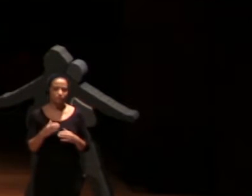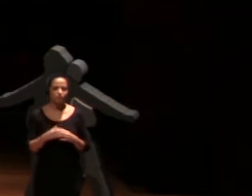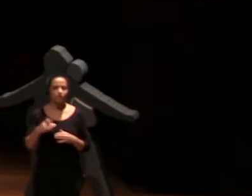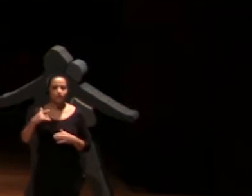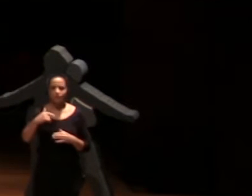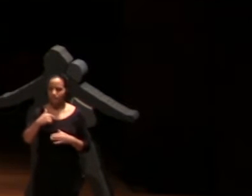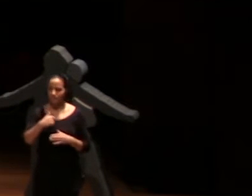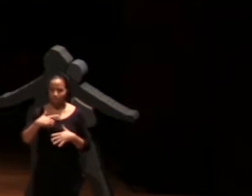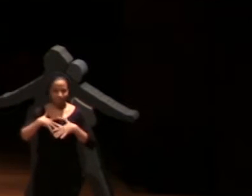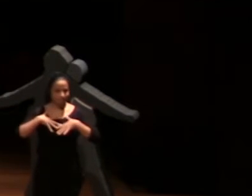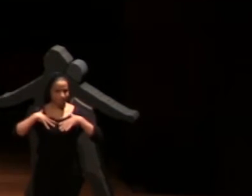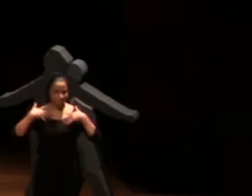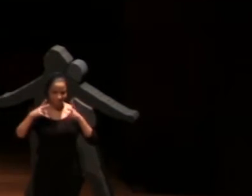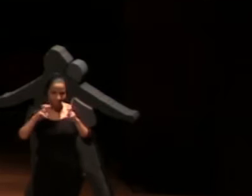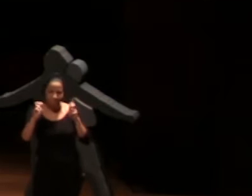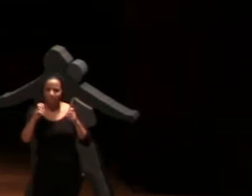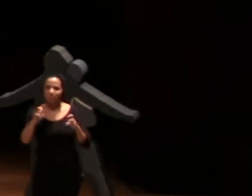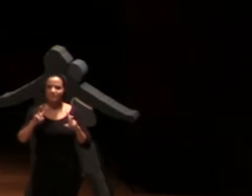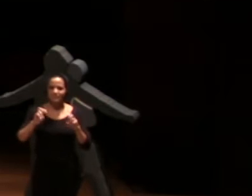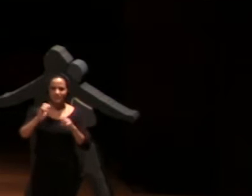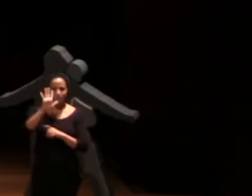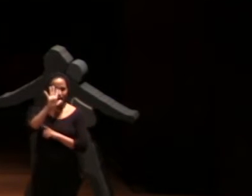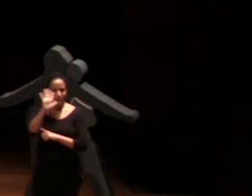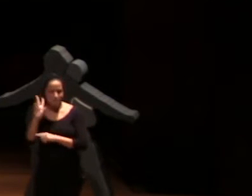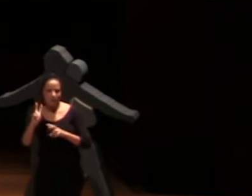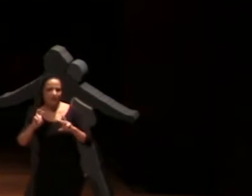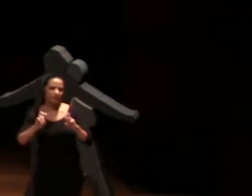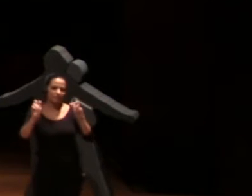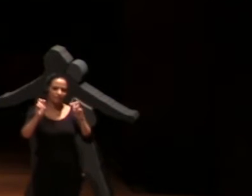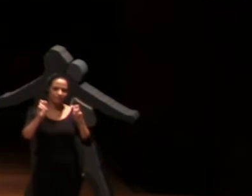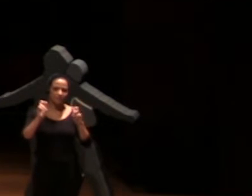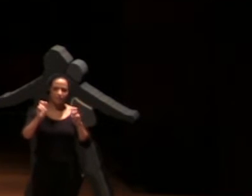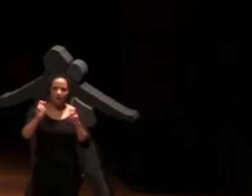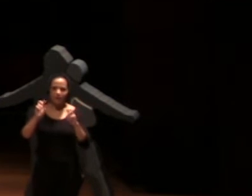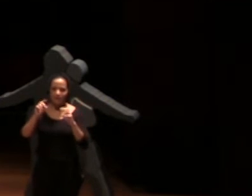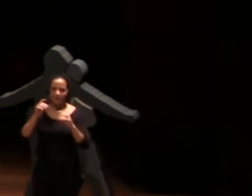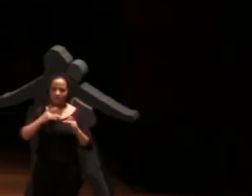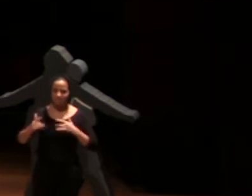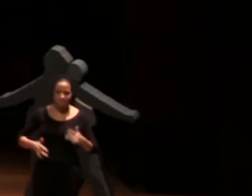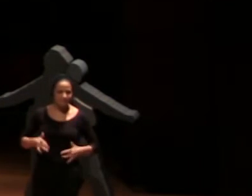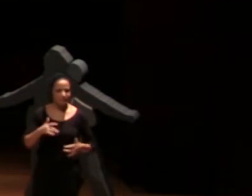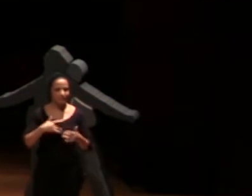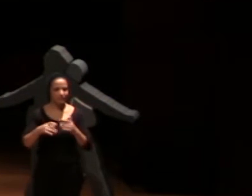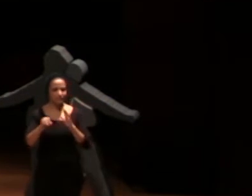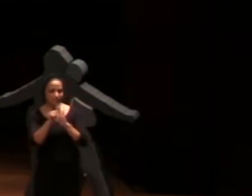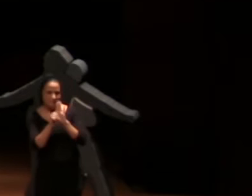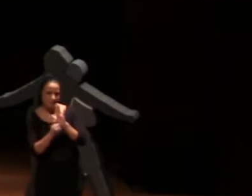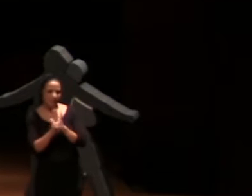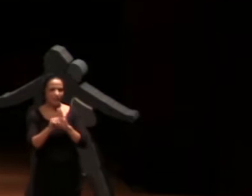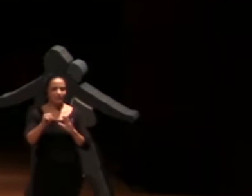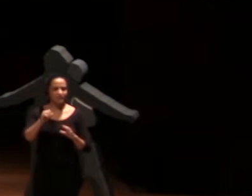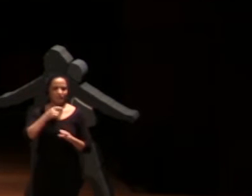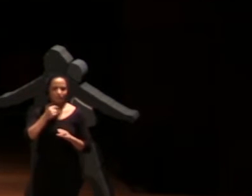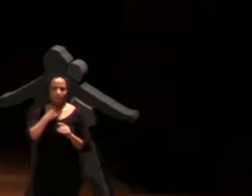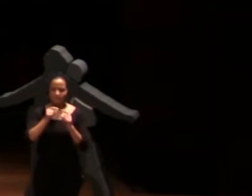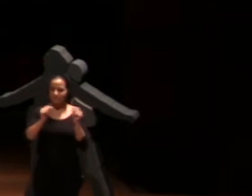Yo soy un apasionado del procesamiento de imágenes, el procesamiento de señales, me gusta intentar describir matemáticamente las cosas, pero si tuviera que quedarme con